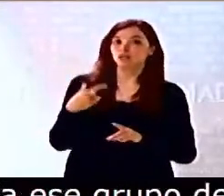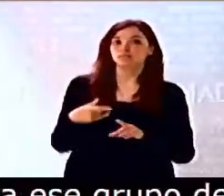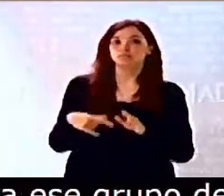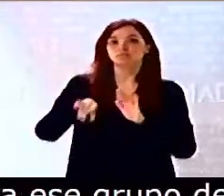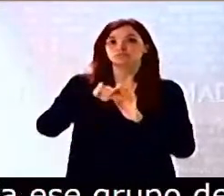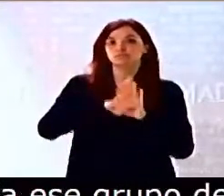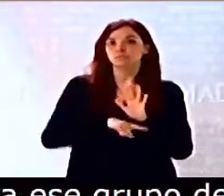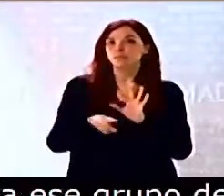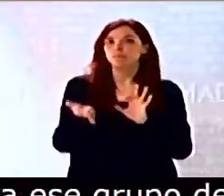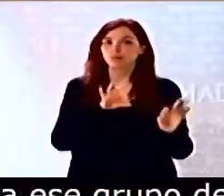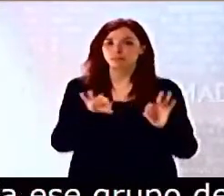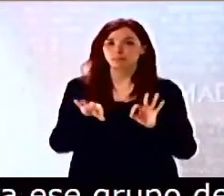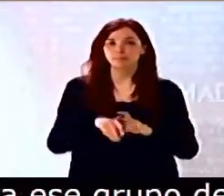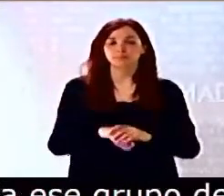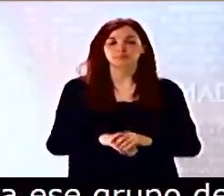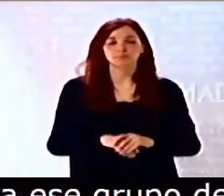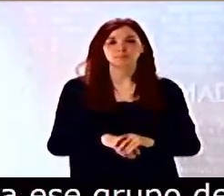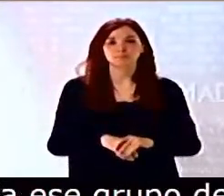puesto como objetivo.